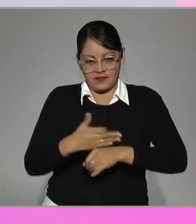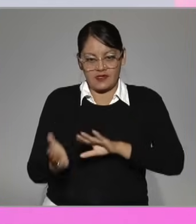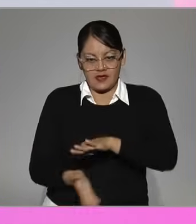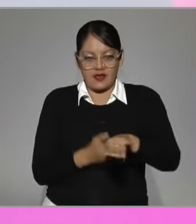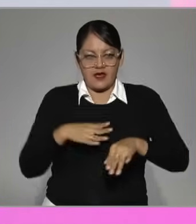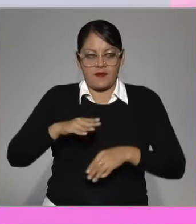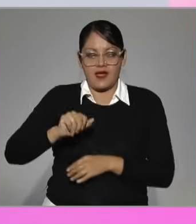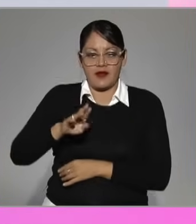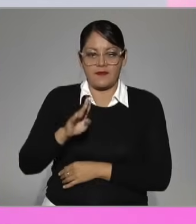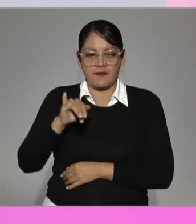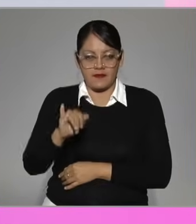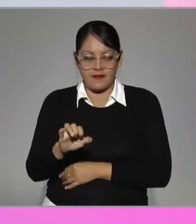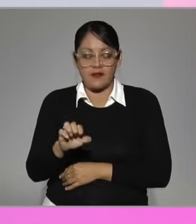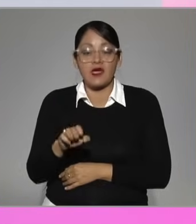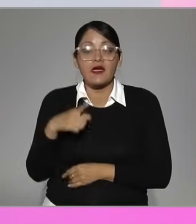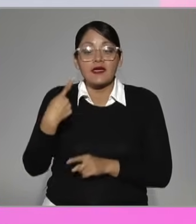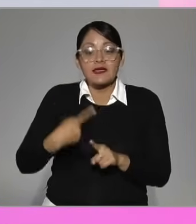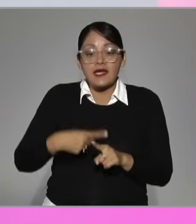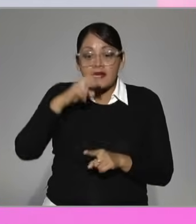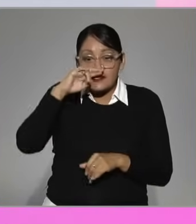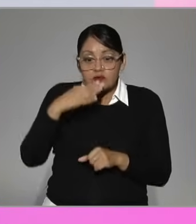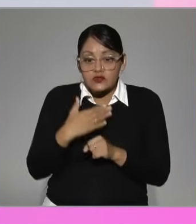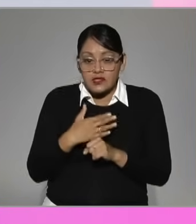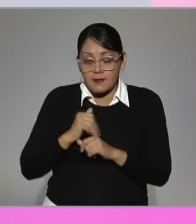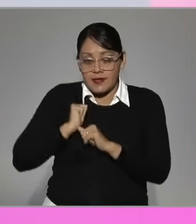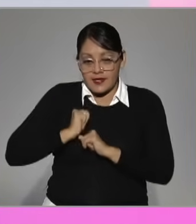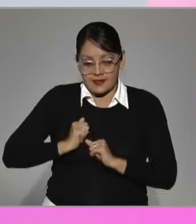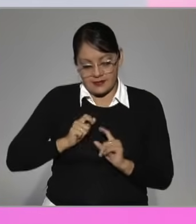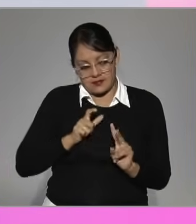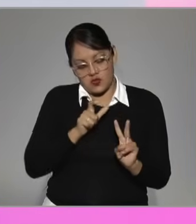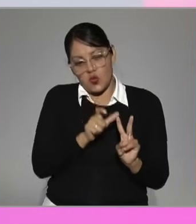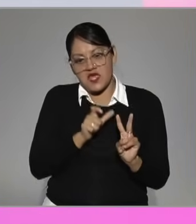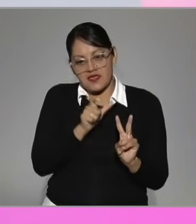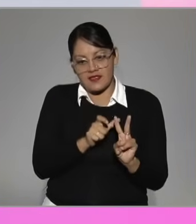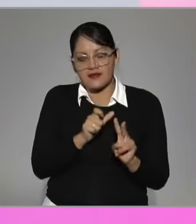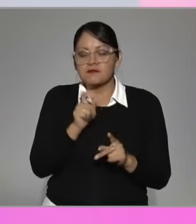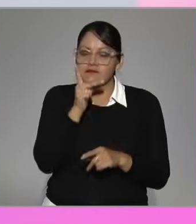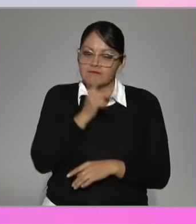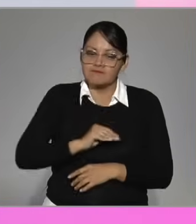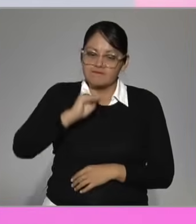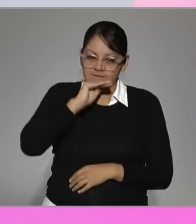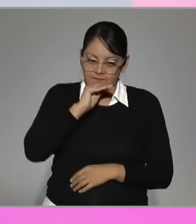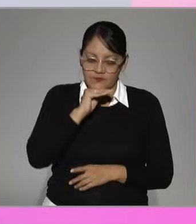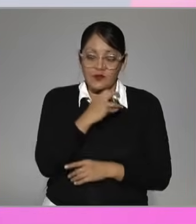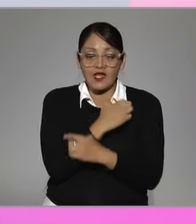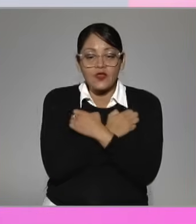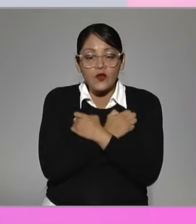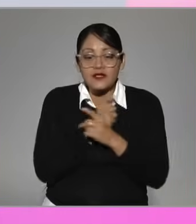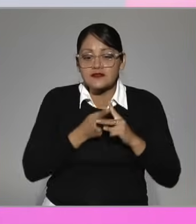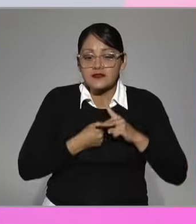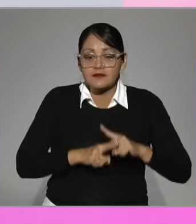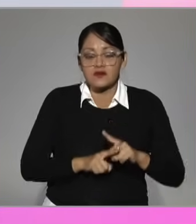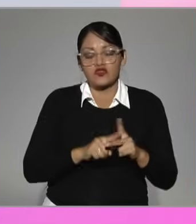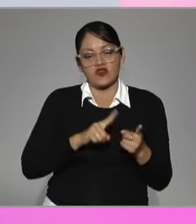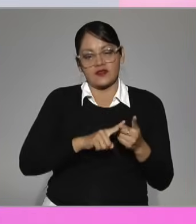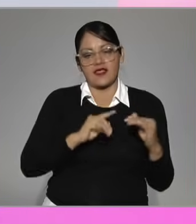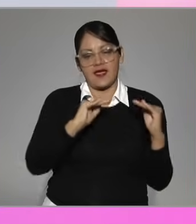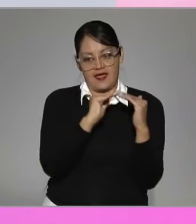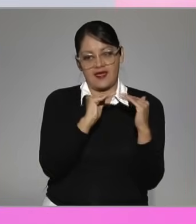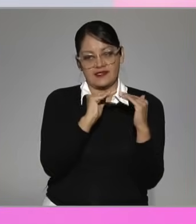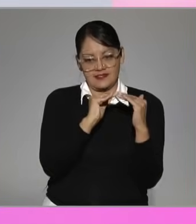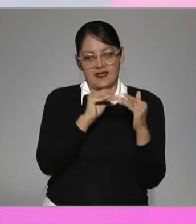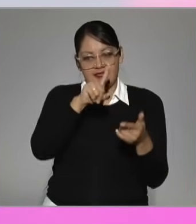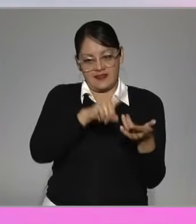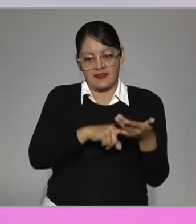las personas que se encargan de ellos, sus padres principalmente. La educación empieza en casa, y con esto también me refiero